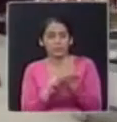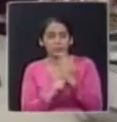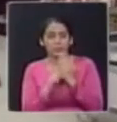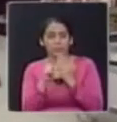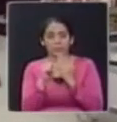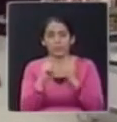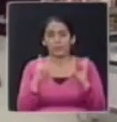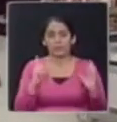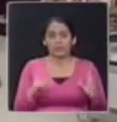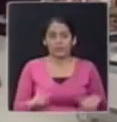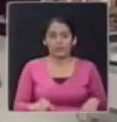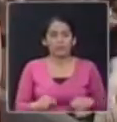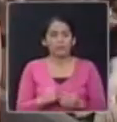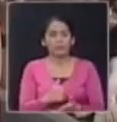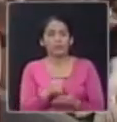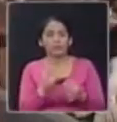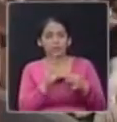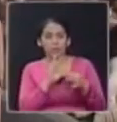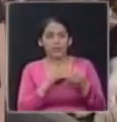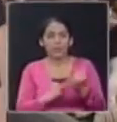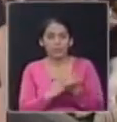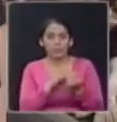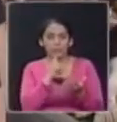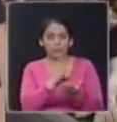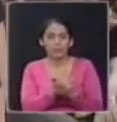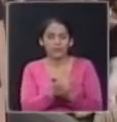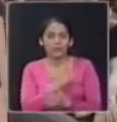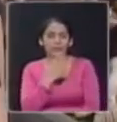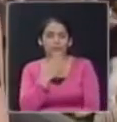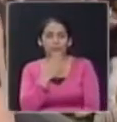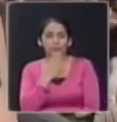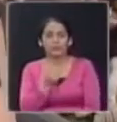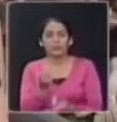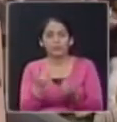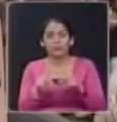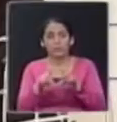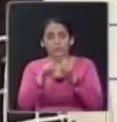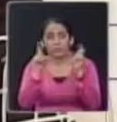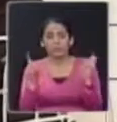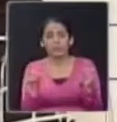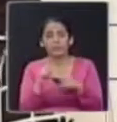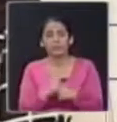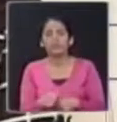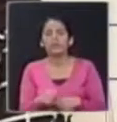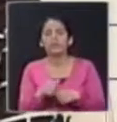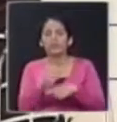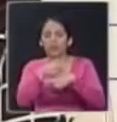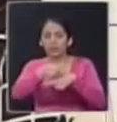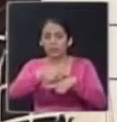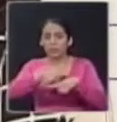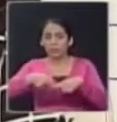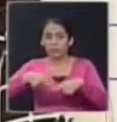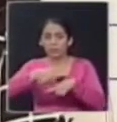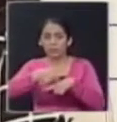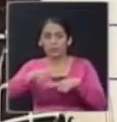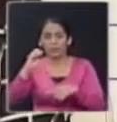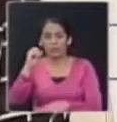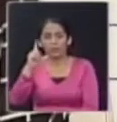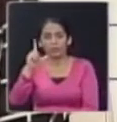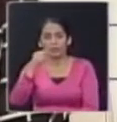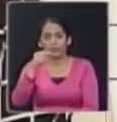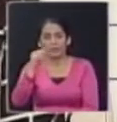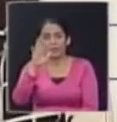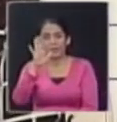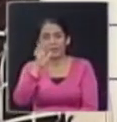Ministerio de Salud. Quiero que nos hable también sobre esto. Ya mencionamos a Colgate también. Sí, la verdad es que somos cuatro universidades.